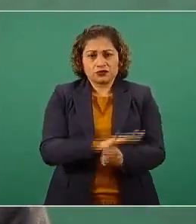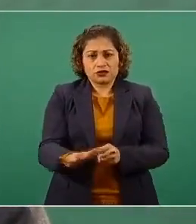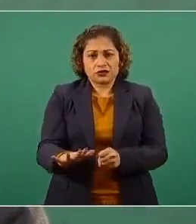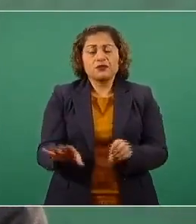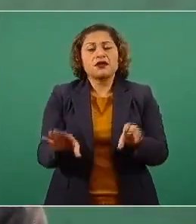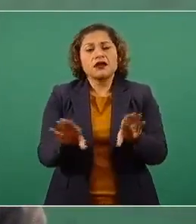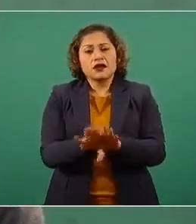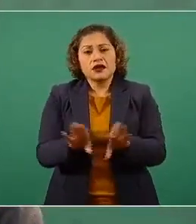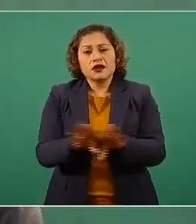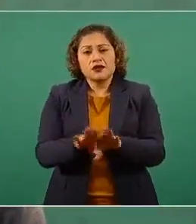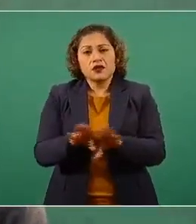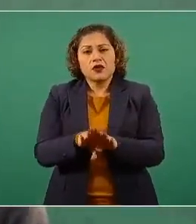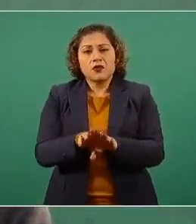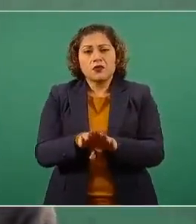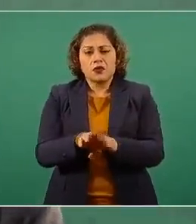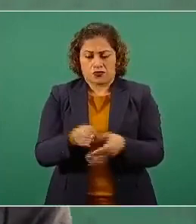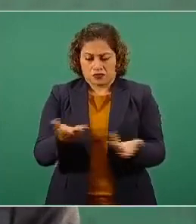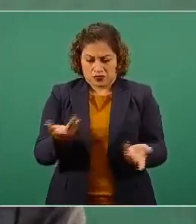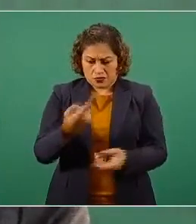a las